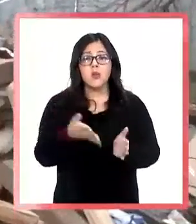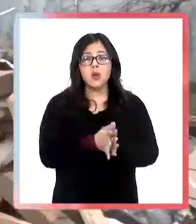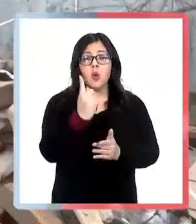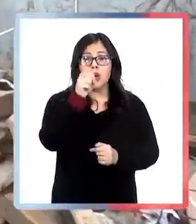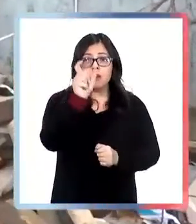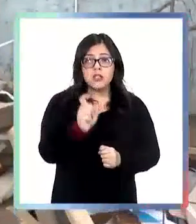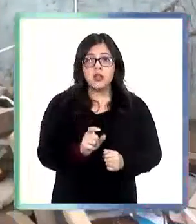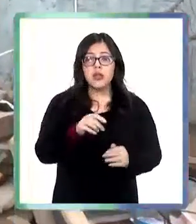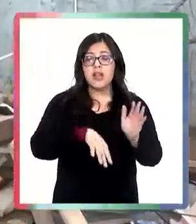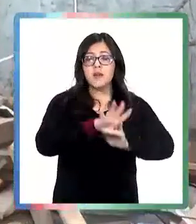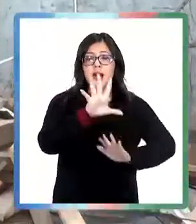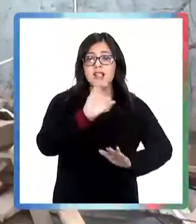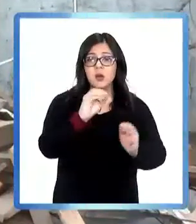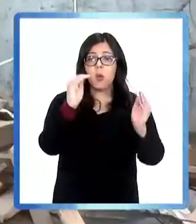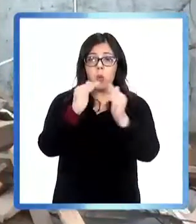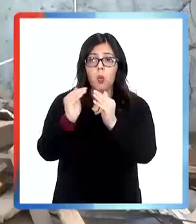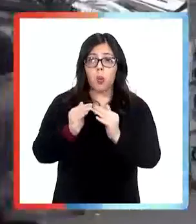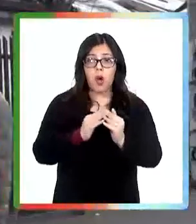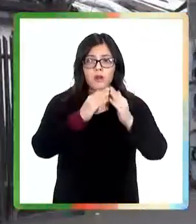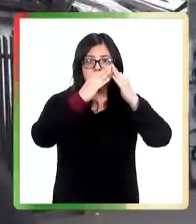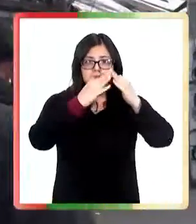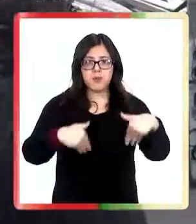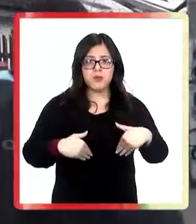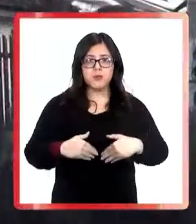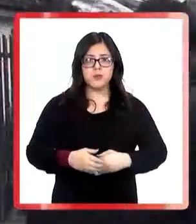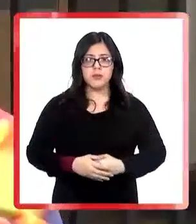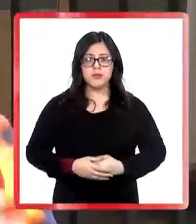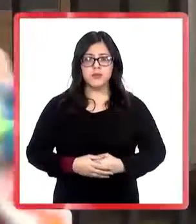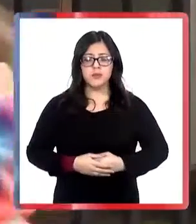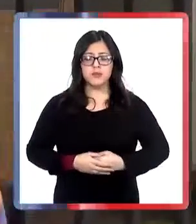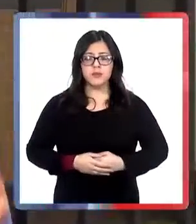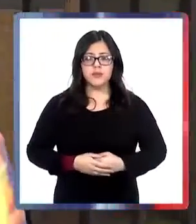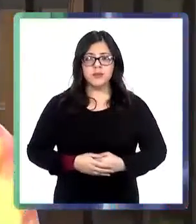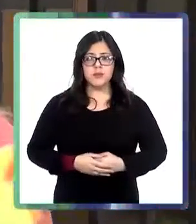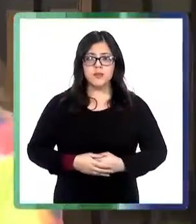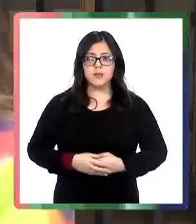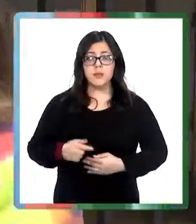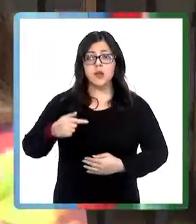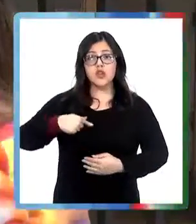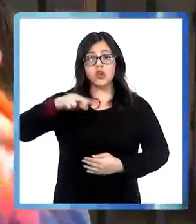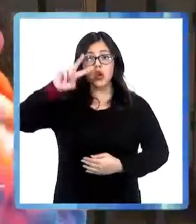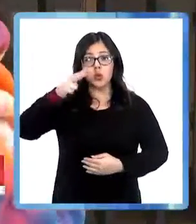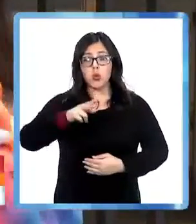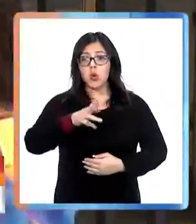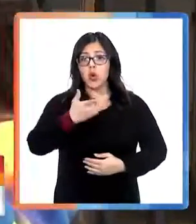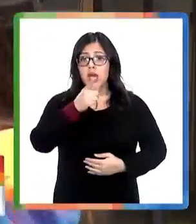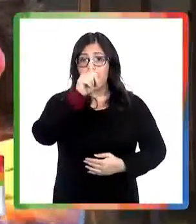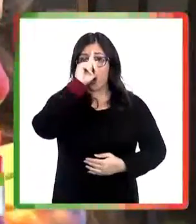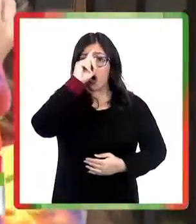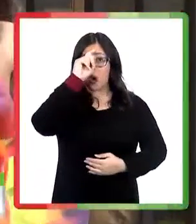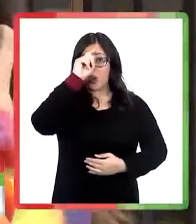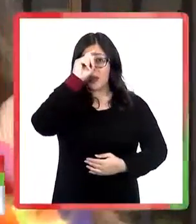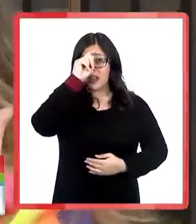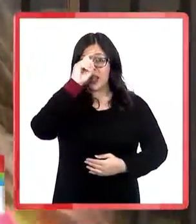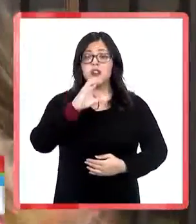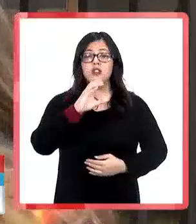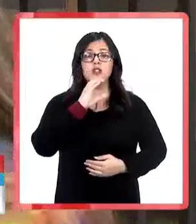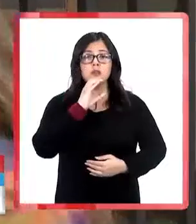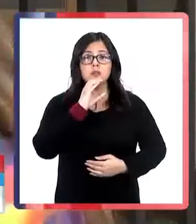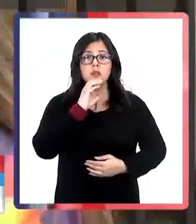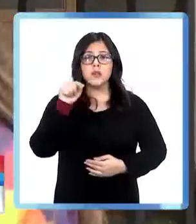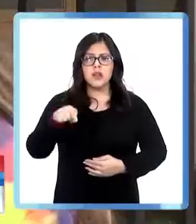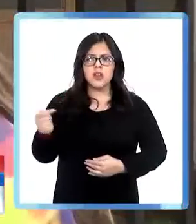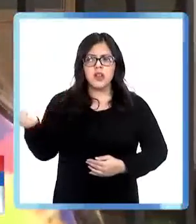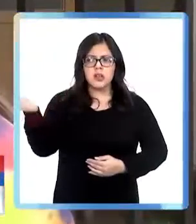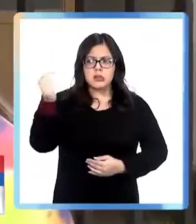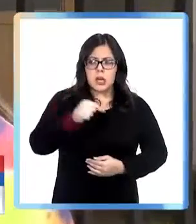y más de 50 viviendas fueron dañadas. Estaba en turno en el hospital de Concepción y acá al